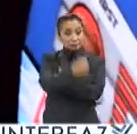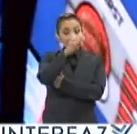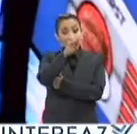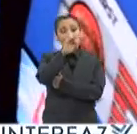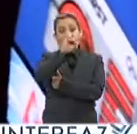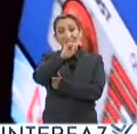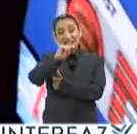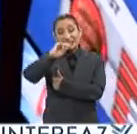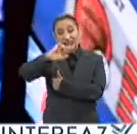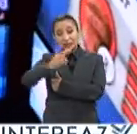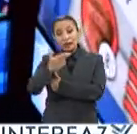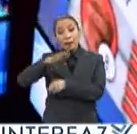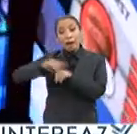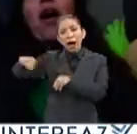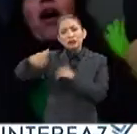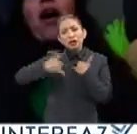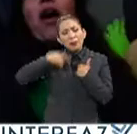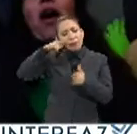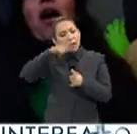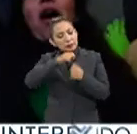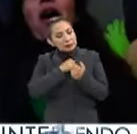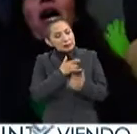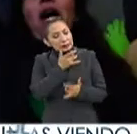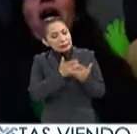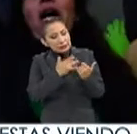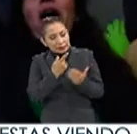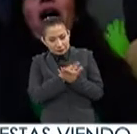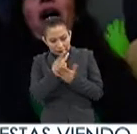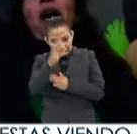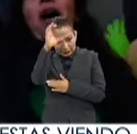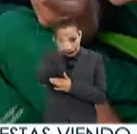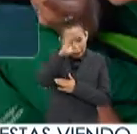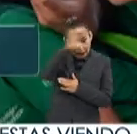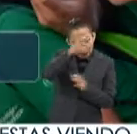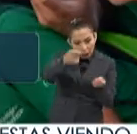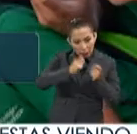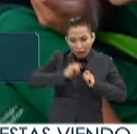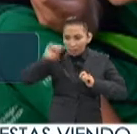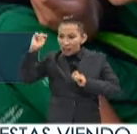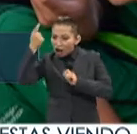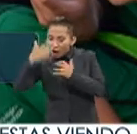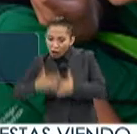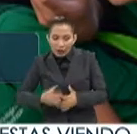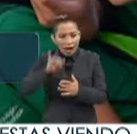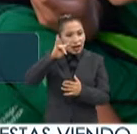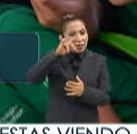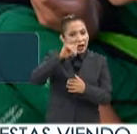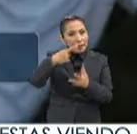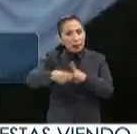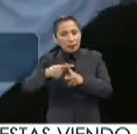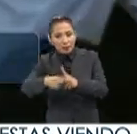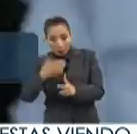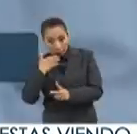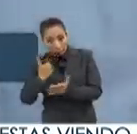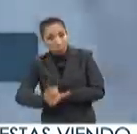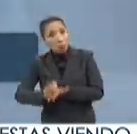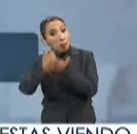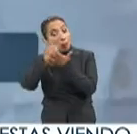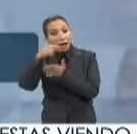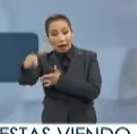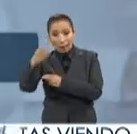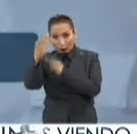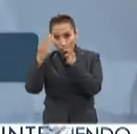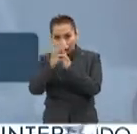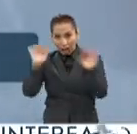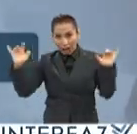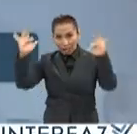Tech es que más jóvenes descubran la emoción y las recompensas de la ciencia, la tecnología, la ingeniería y las matemáticas. Durante el